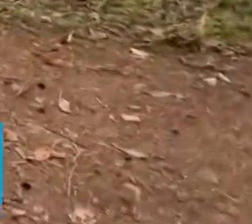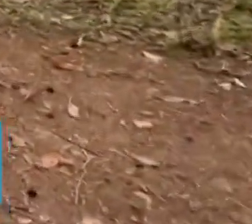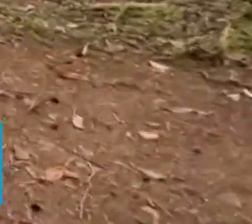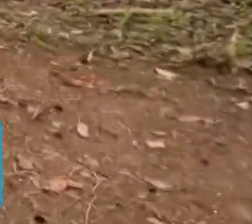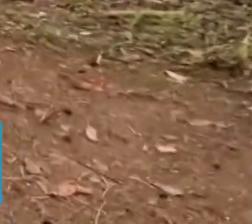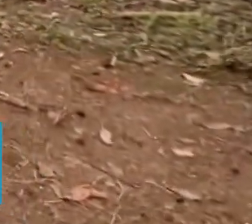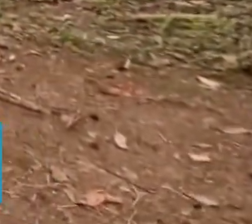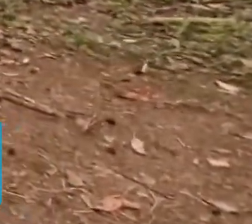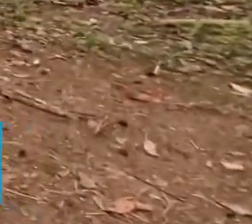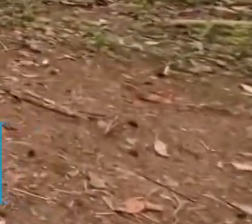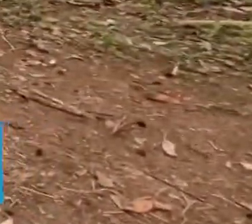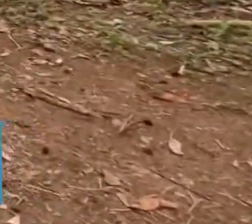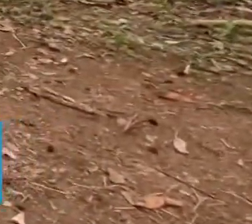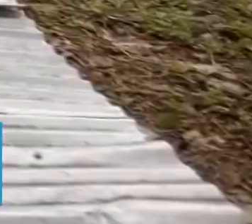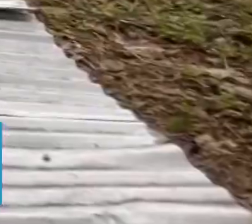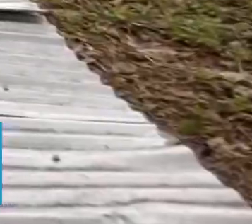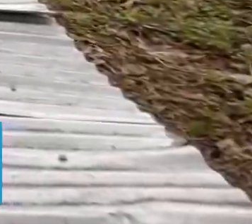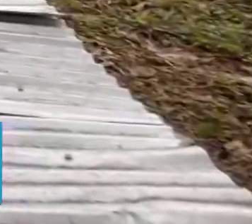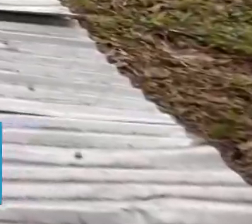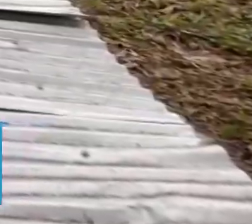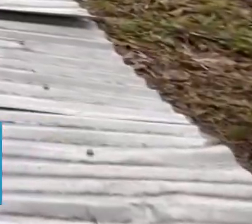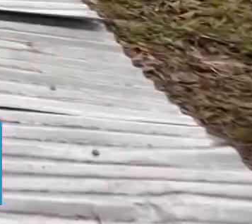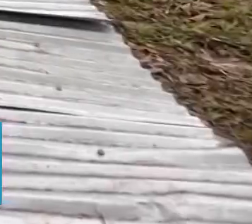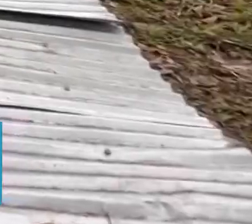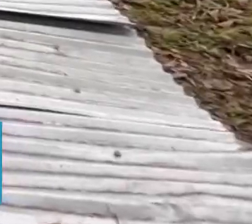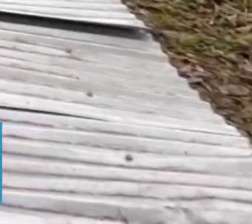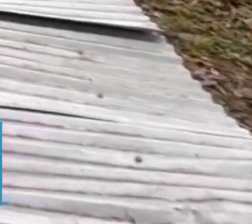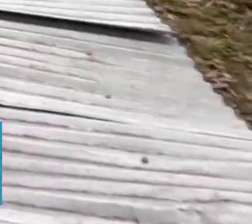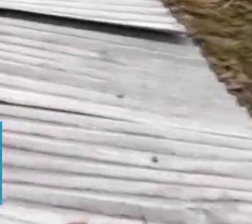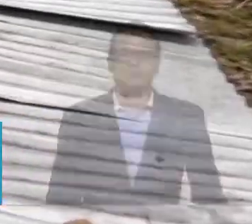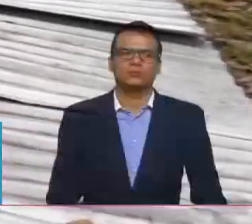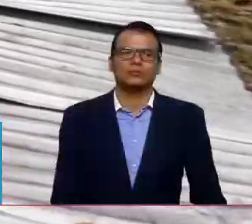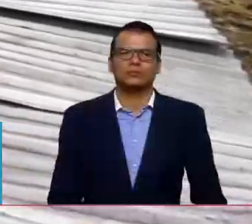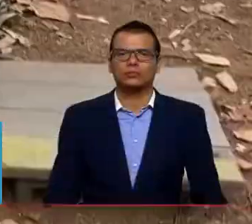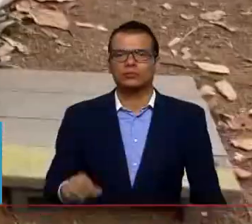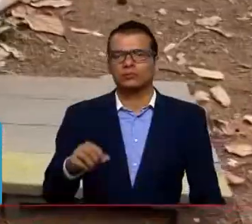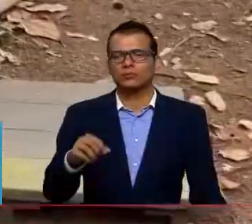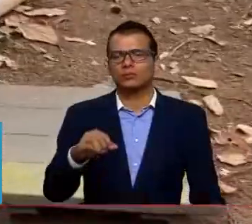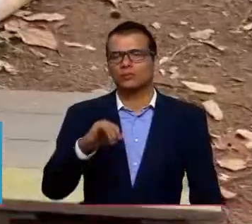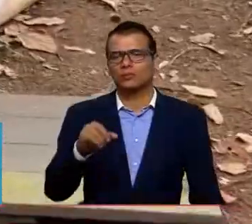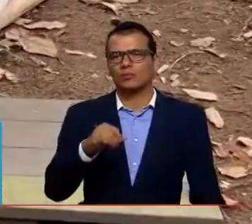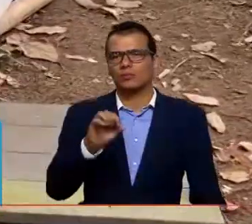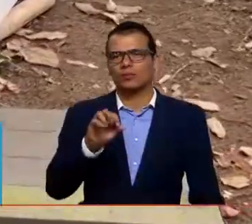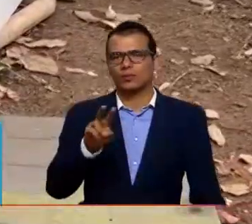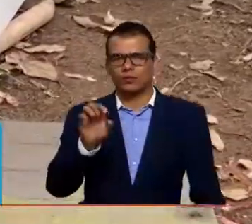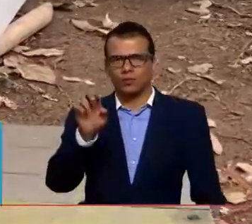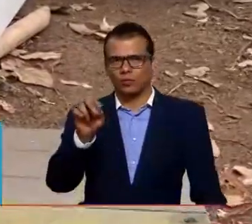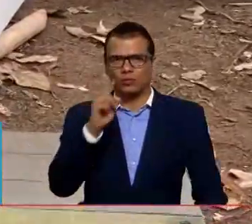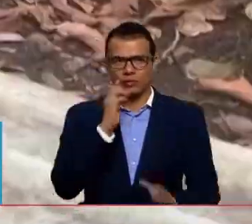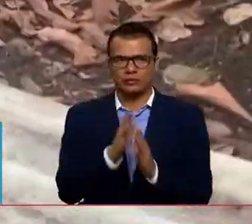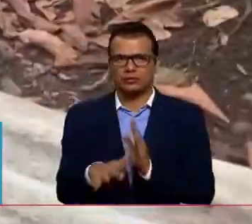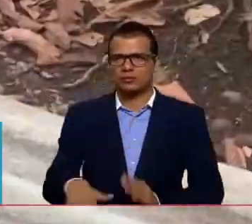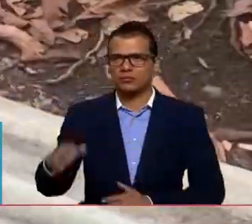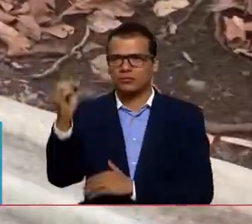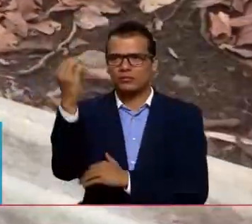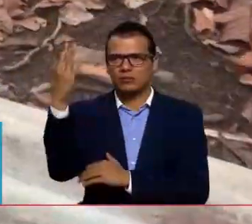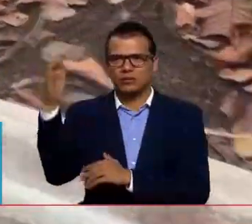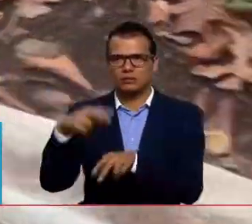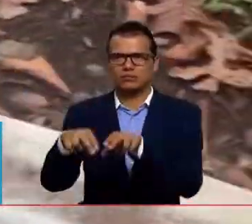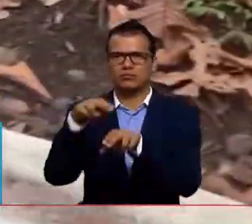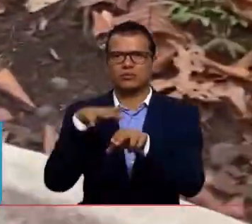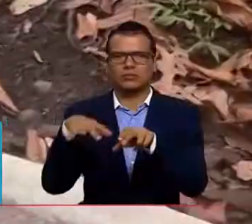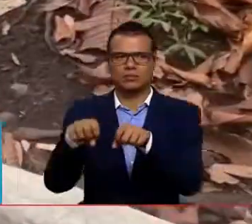del ecoparque Los Guayabales. Denuncian que personas inescrupulosas estarían destruyendo diferentes estructuras